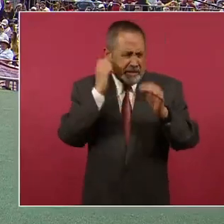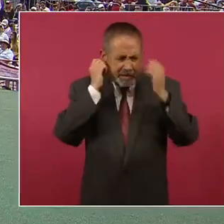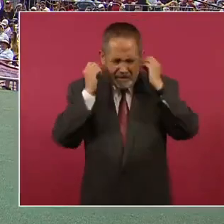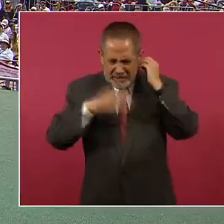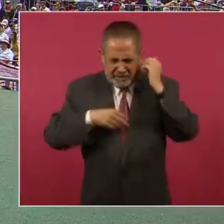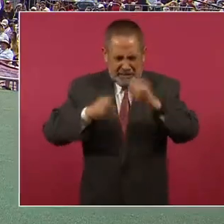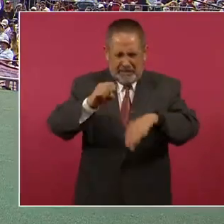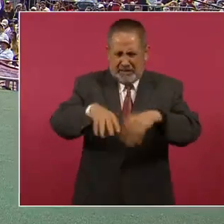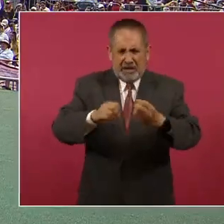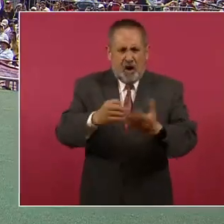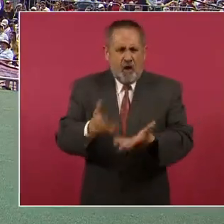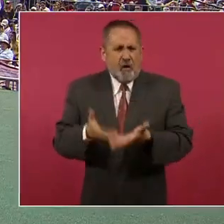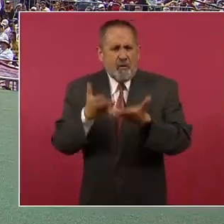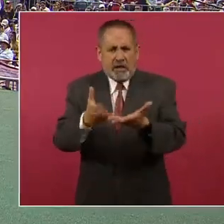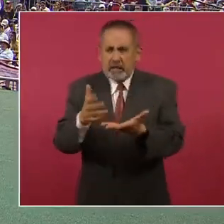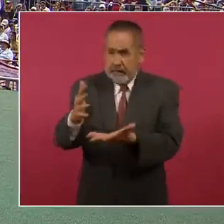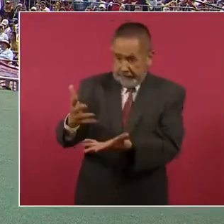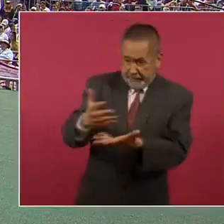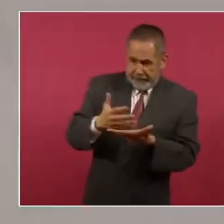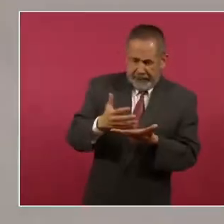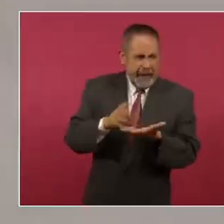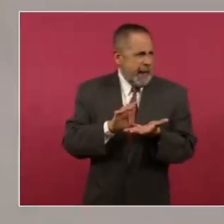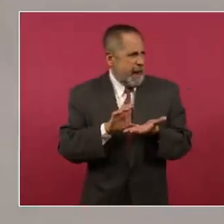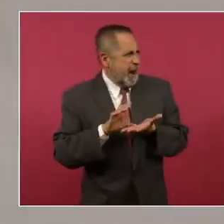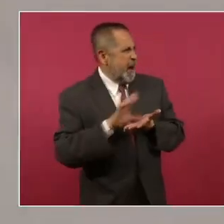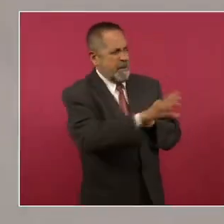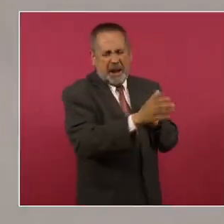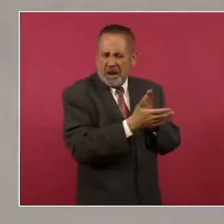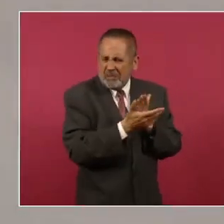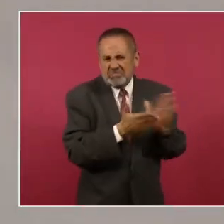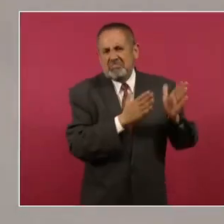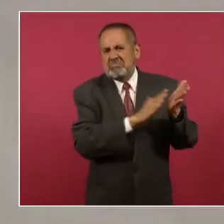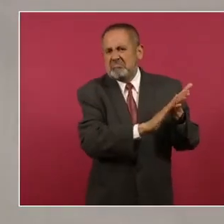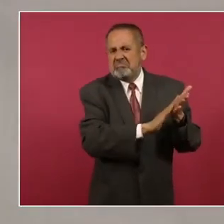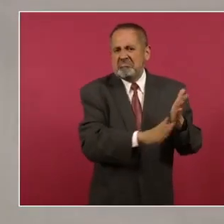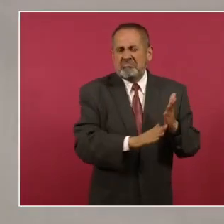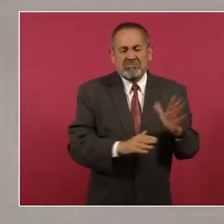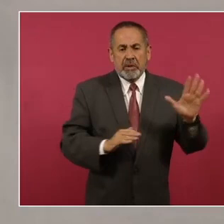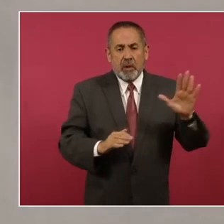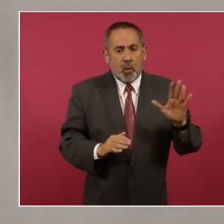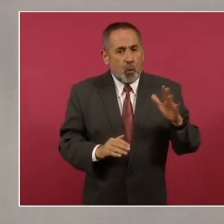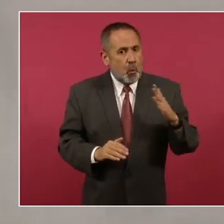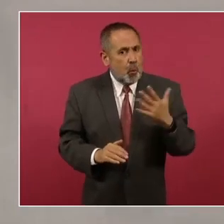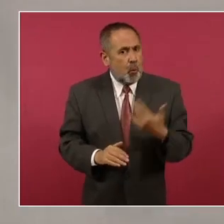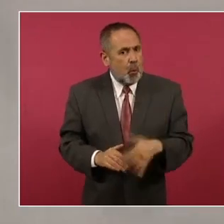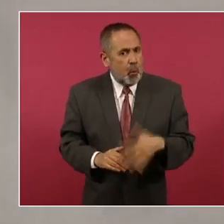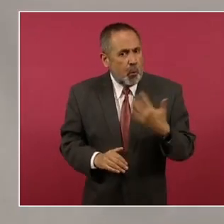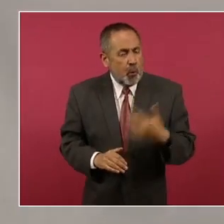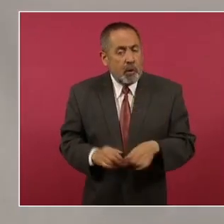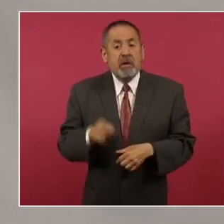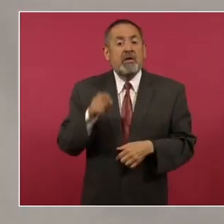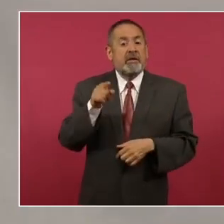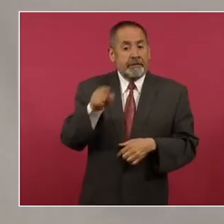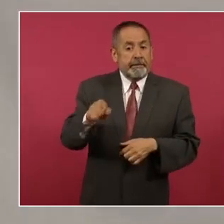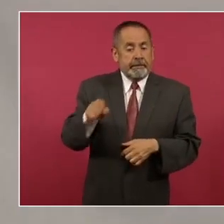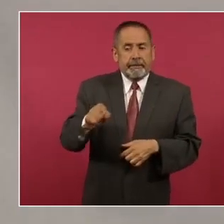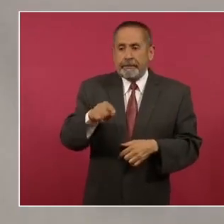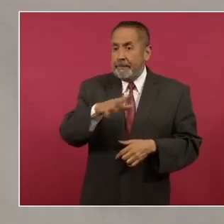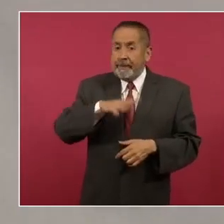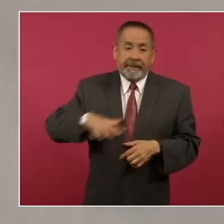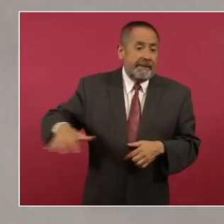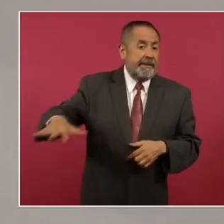ofrecerlas al cuño. Además de este masivo y contundente